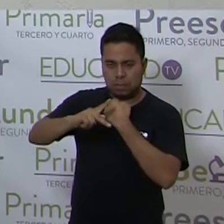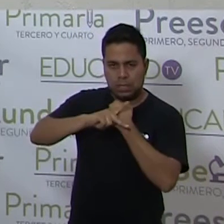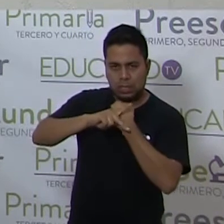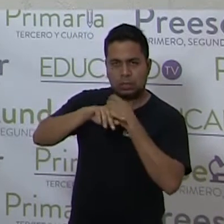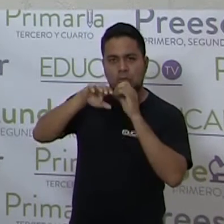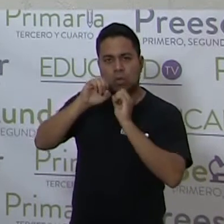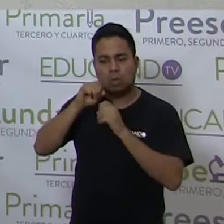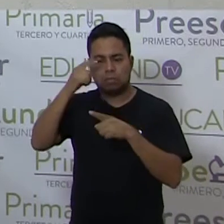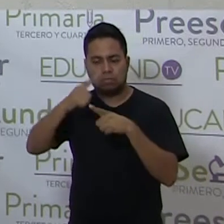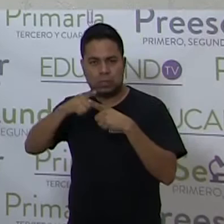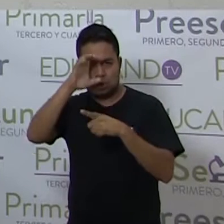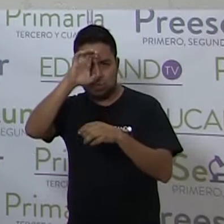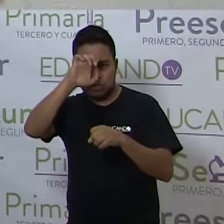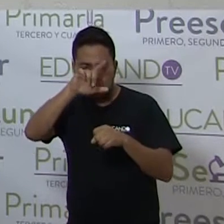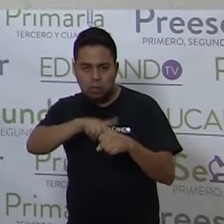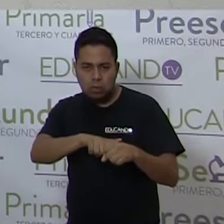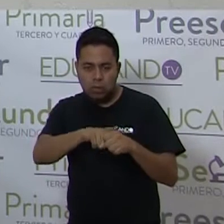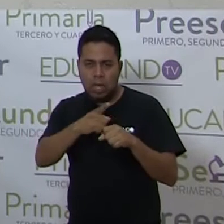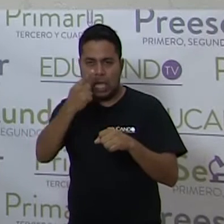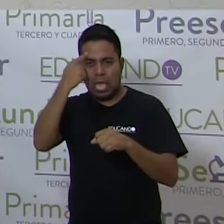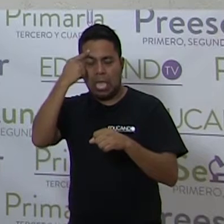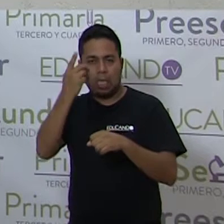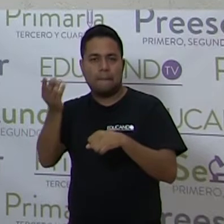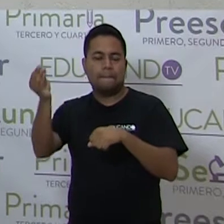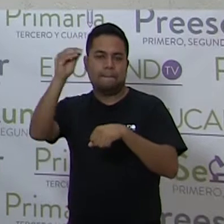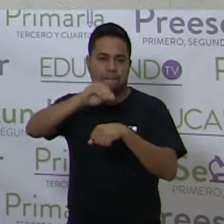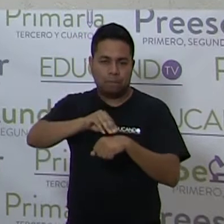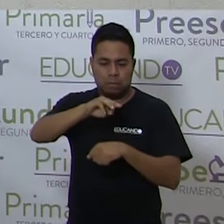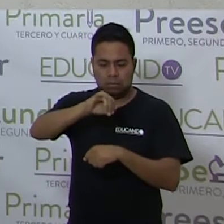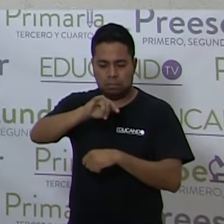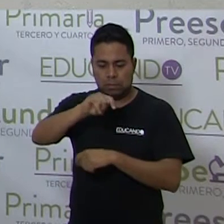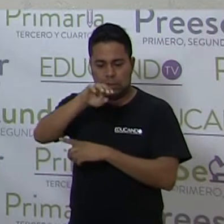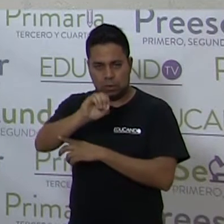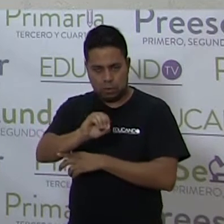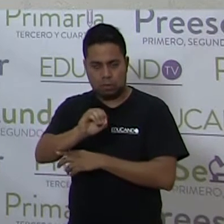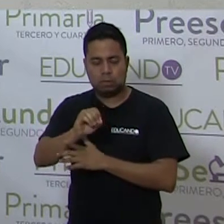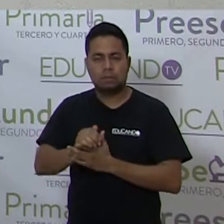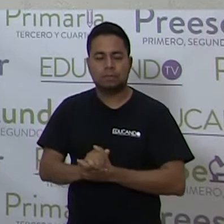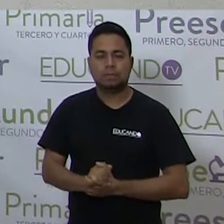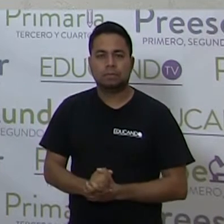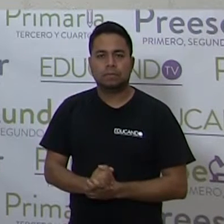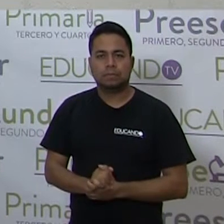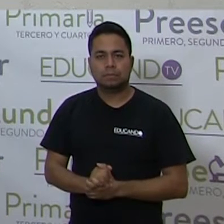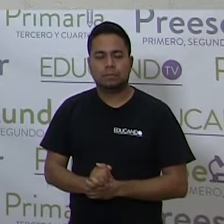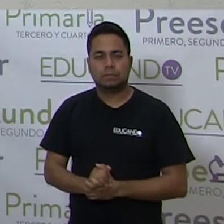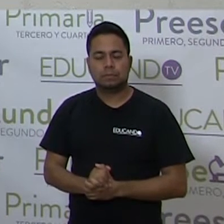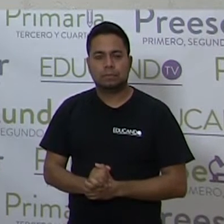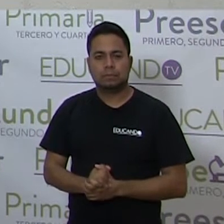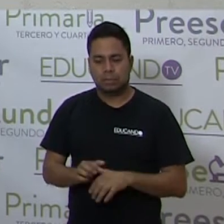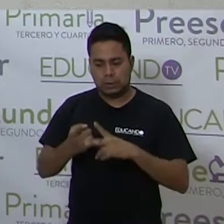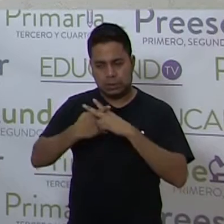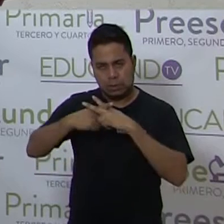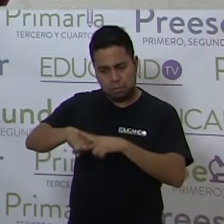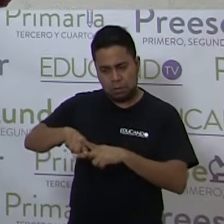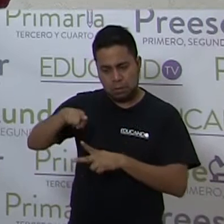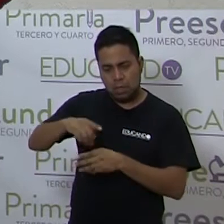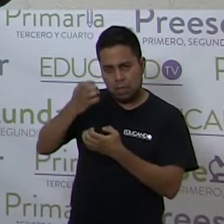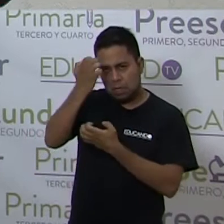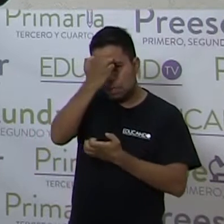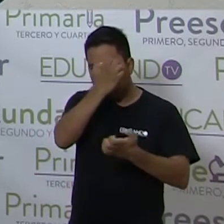cultura se creó el mito. Pues vamos a empezar un poco reflexionando